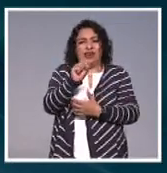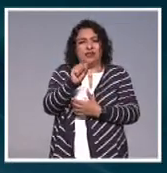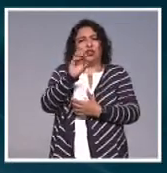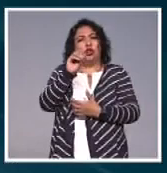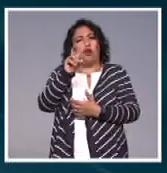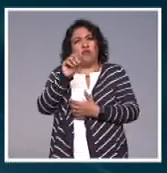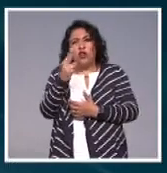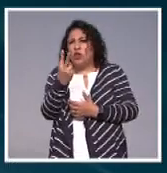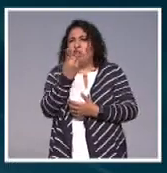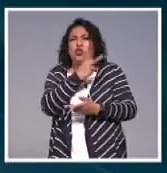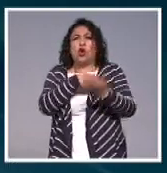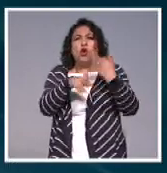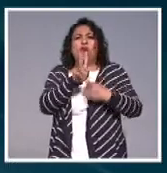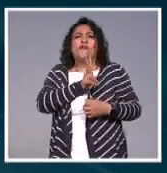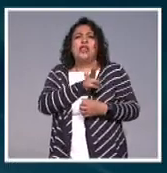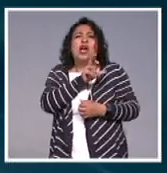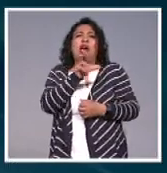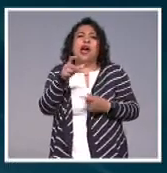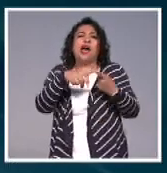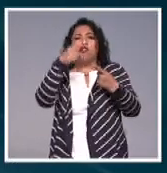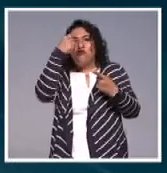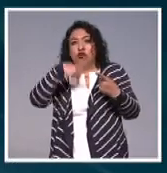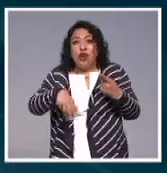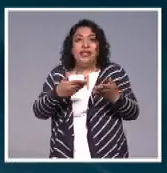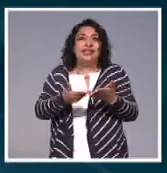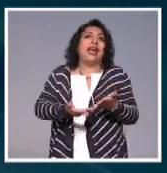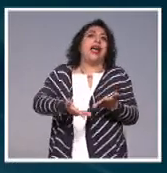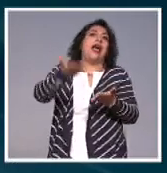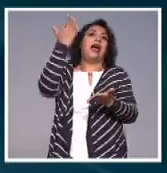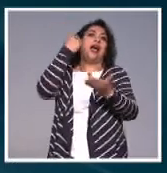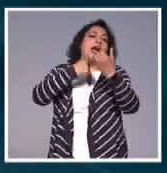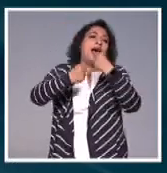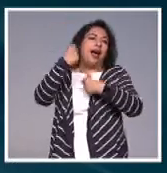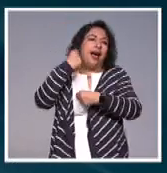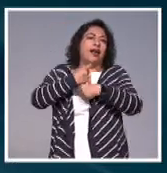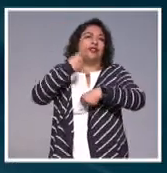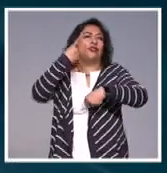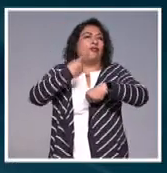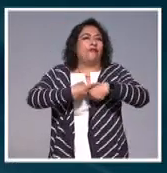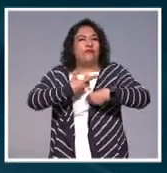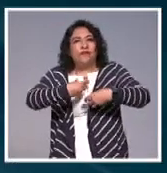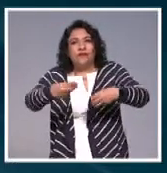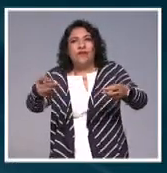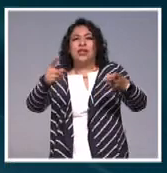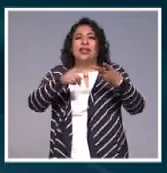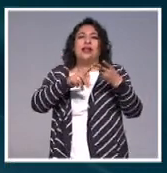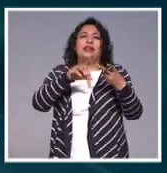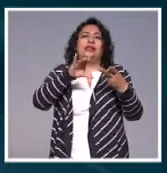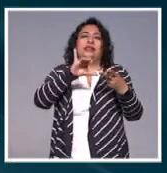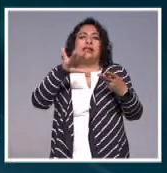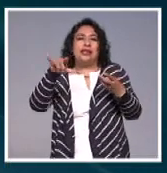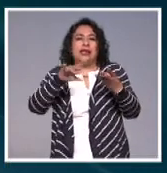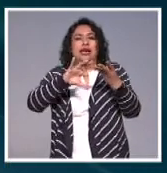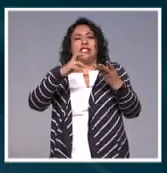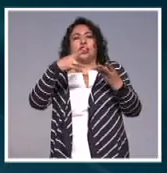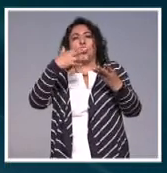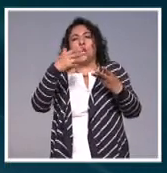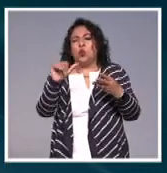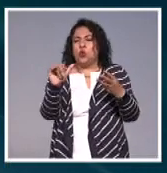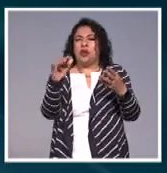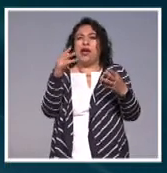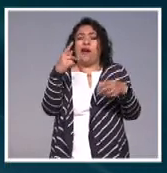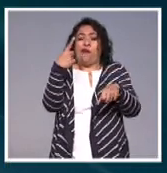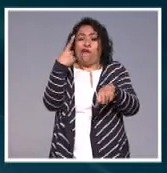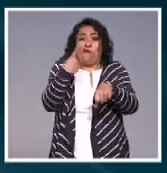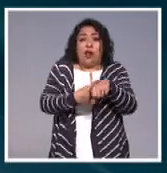todos los virus relacionados a la influenza de la pandemia anterior, Zika, chikungunya, ¿no? Padecimientos que son muy